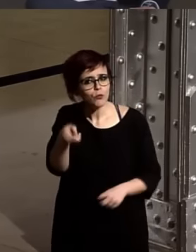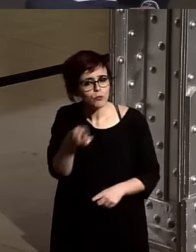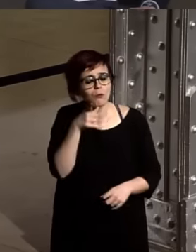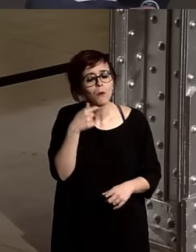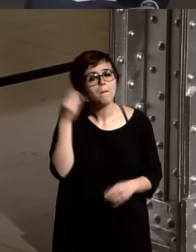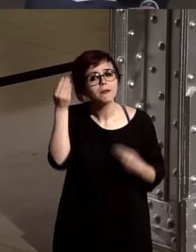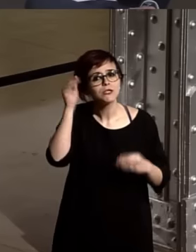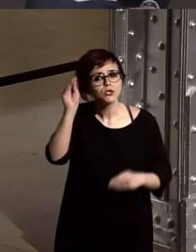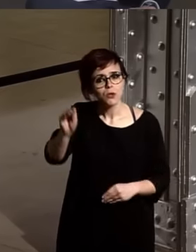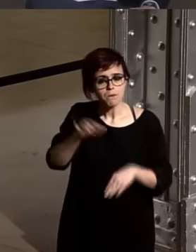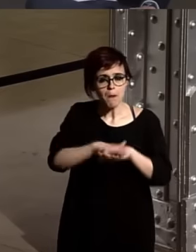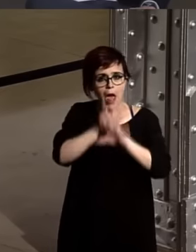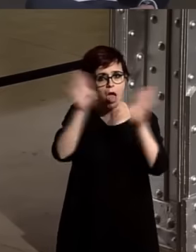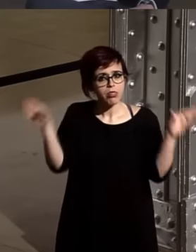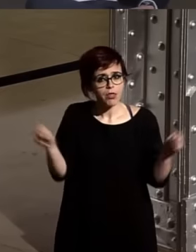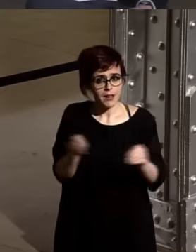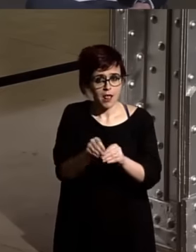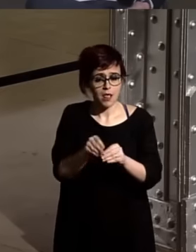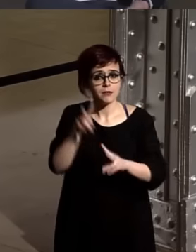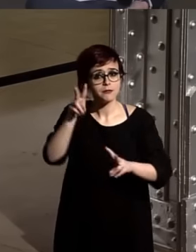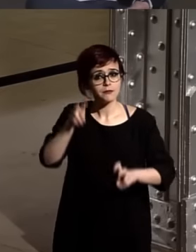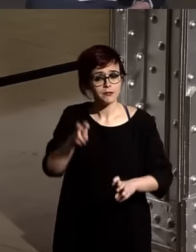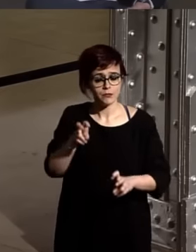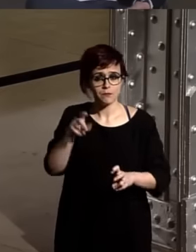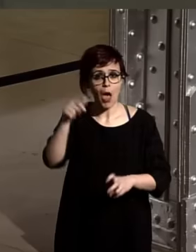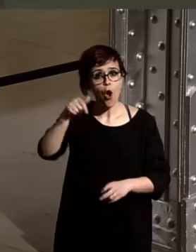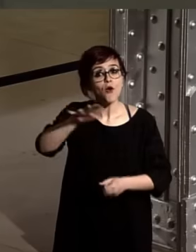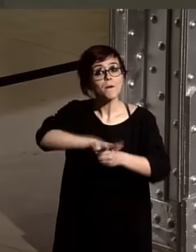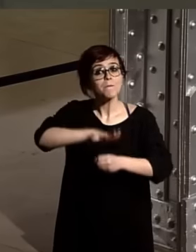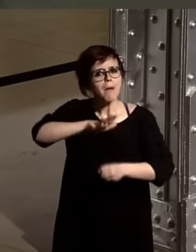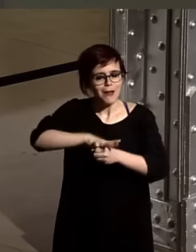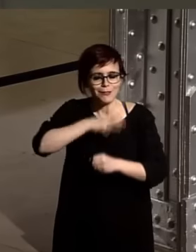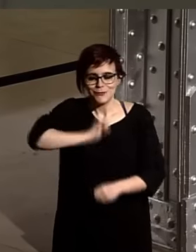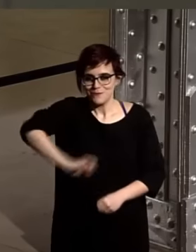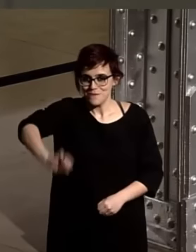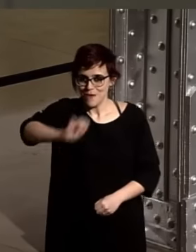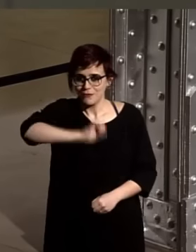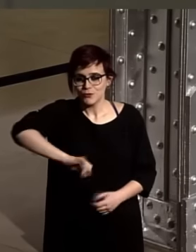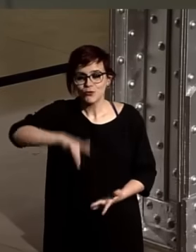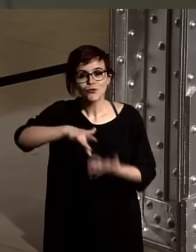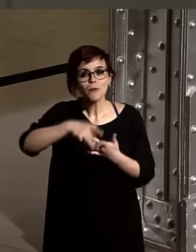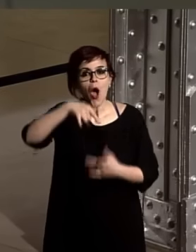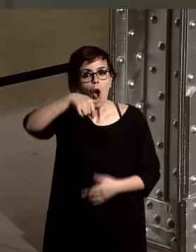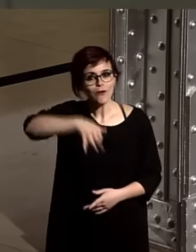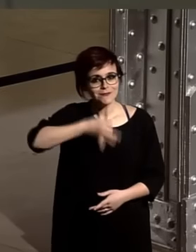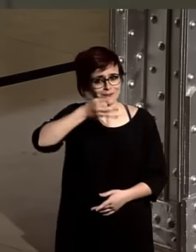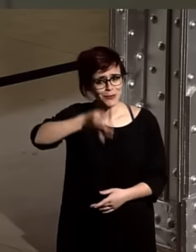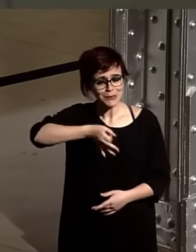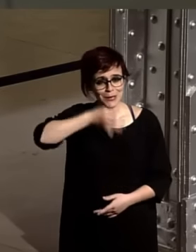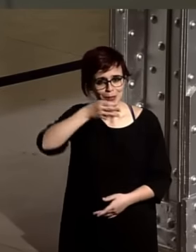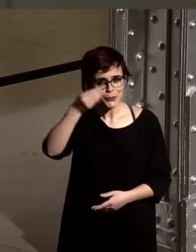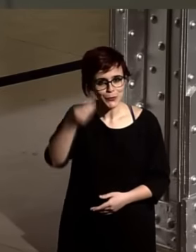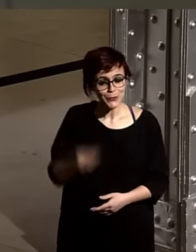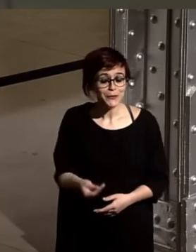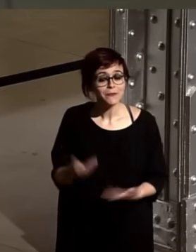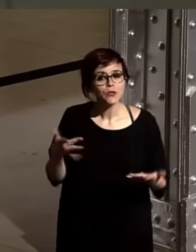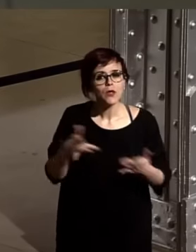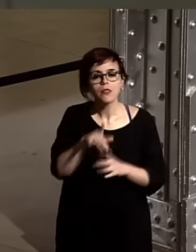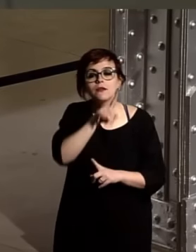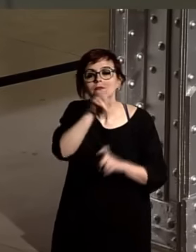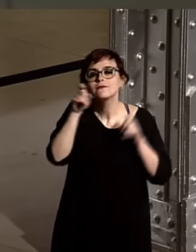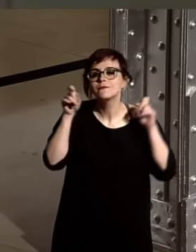para para cerrar esta Este martes magnífico esta tarde de martes magnífica que hemos pasado y es